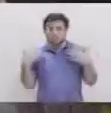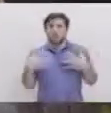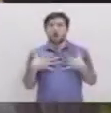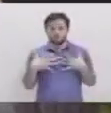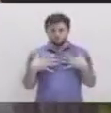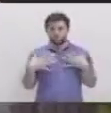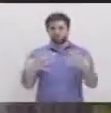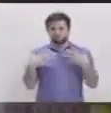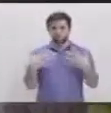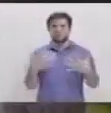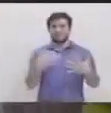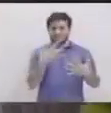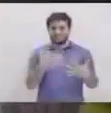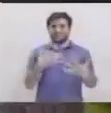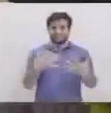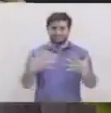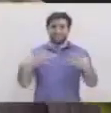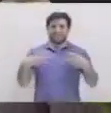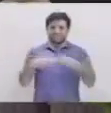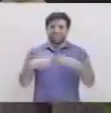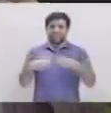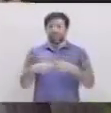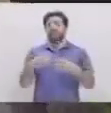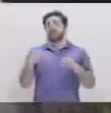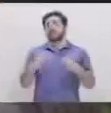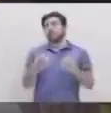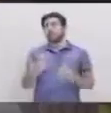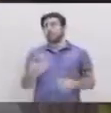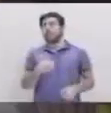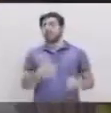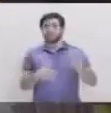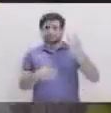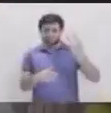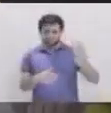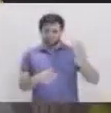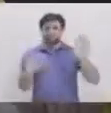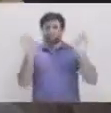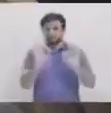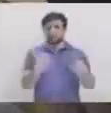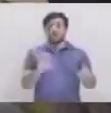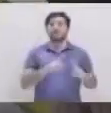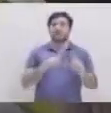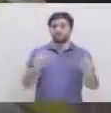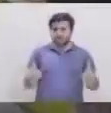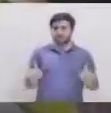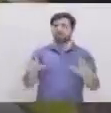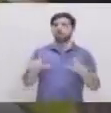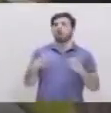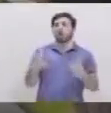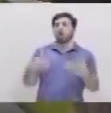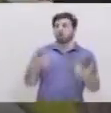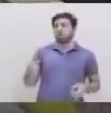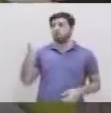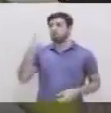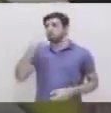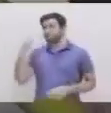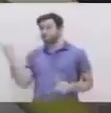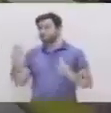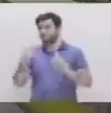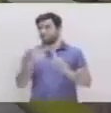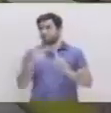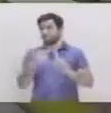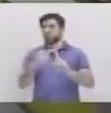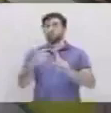el calor, que es ese tipo de energía. Y para eso tiene 3 tipos de transferencia de calor, como lo podemos ver aquí: